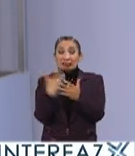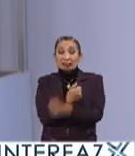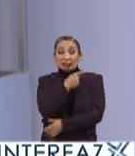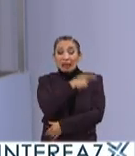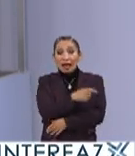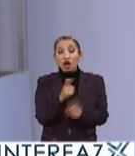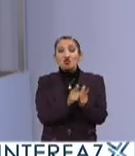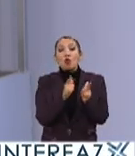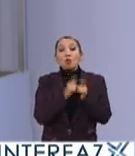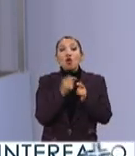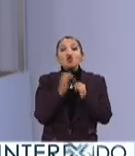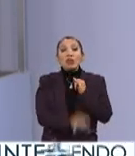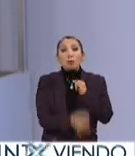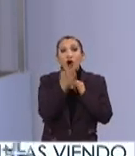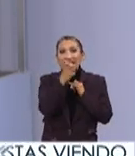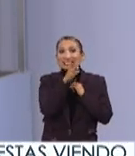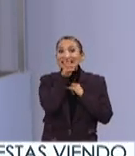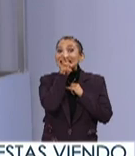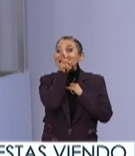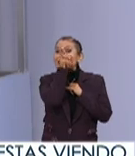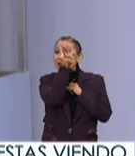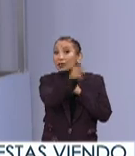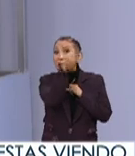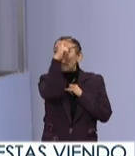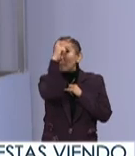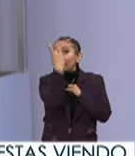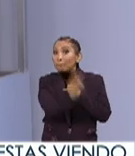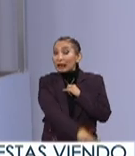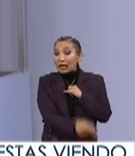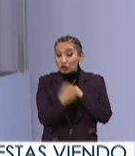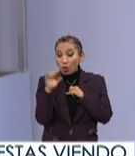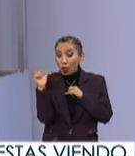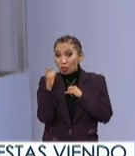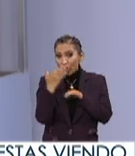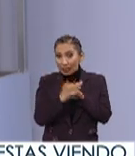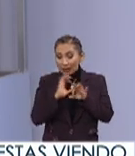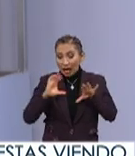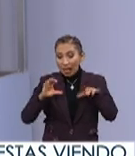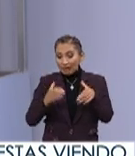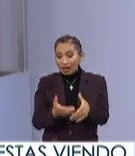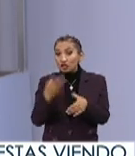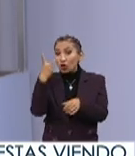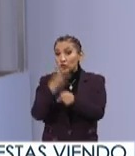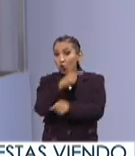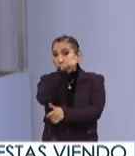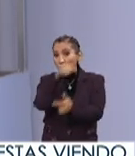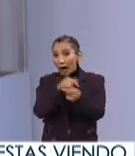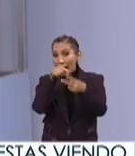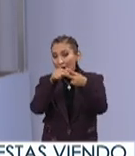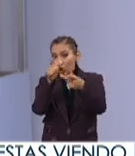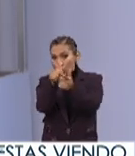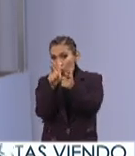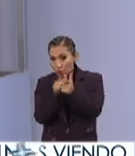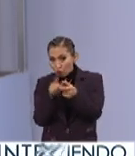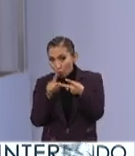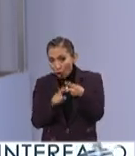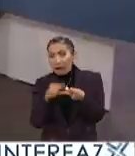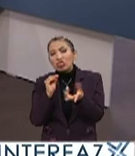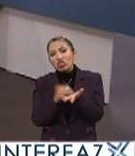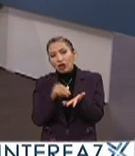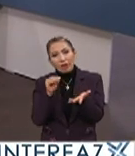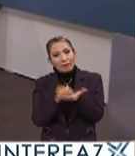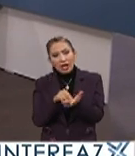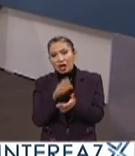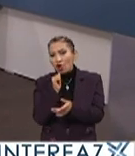de la fase de grupos. Con este resultado, México al momento estará clasificando como segundo lugar del grupo y todavía